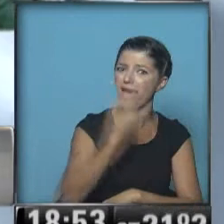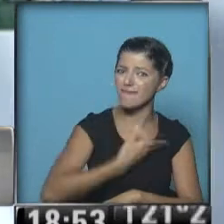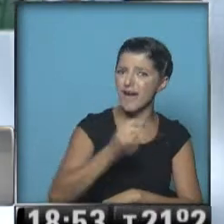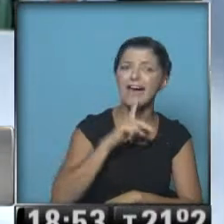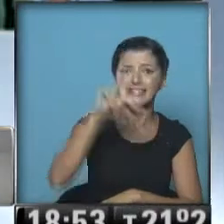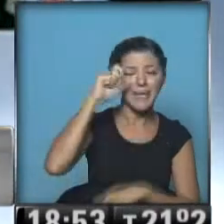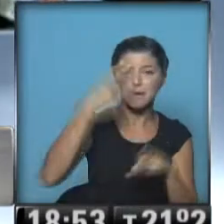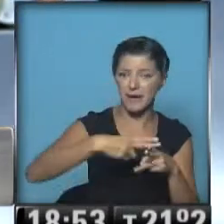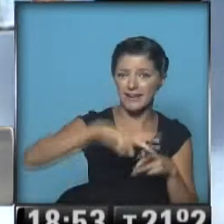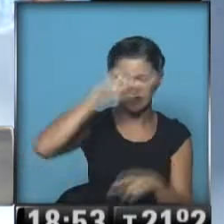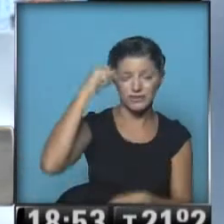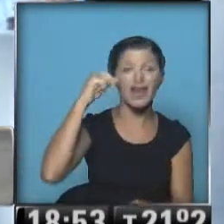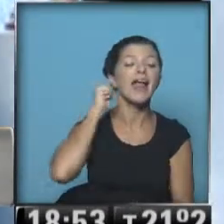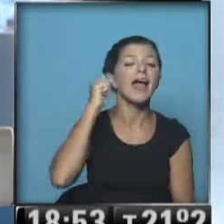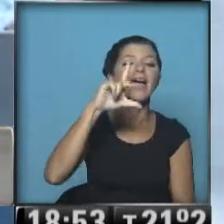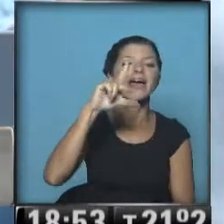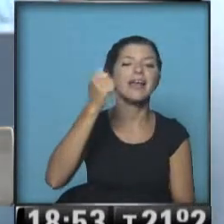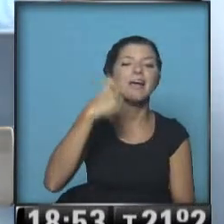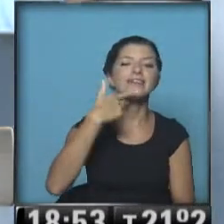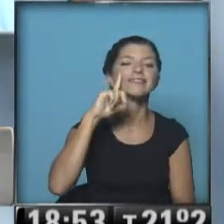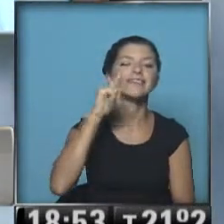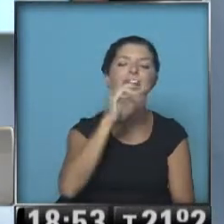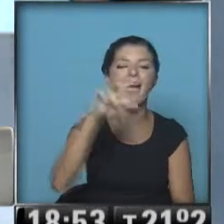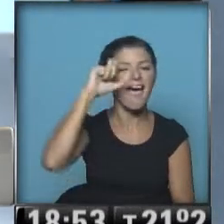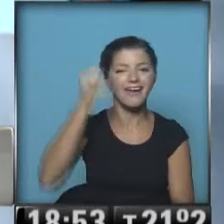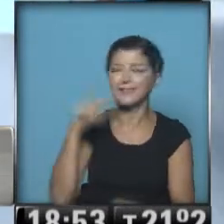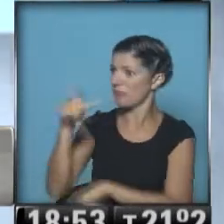el Parque Nacional Los Glaciares. ¿Qué hace Norita ahí en Puerto Iguazú?